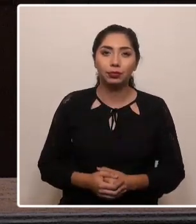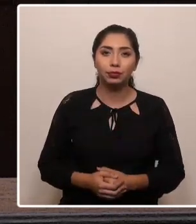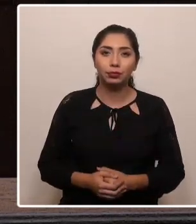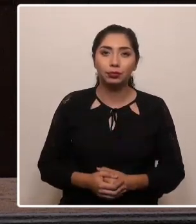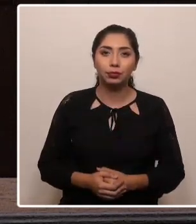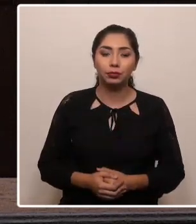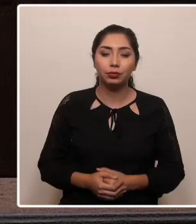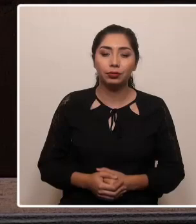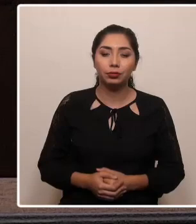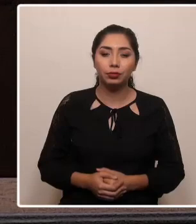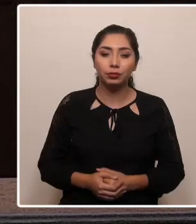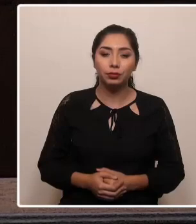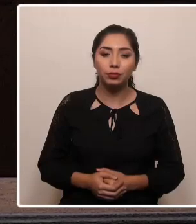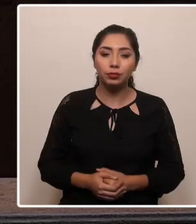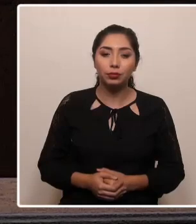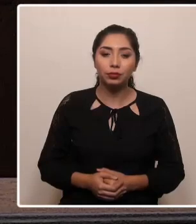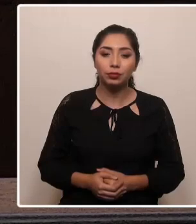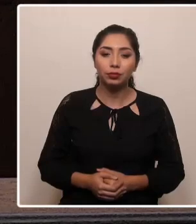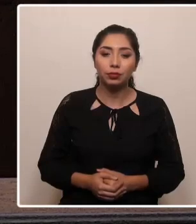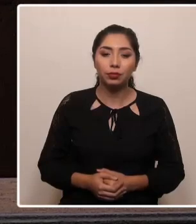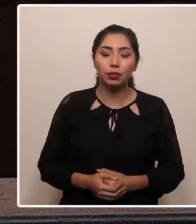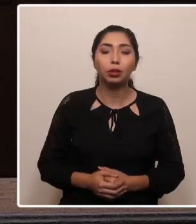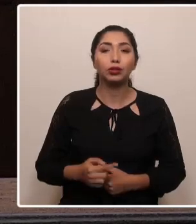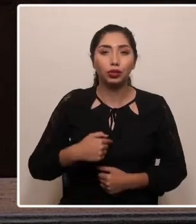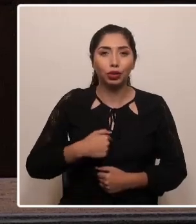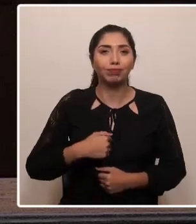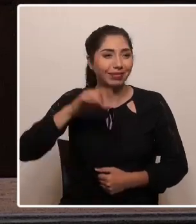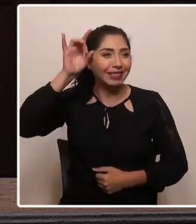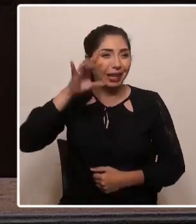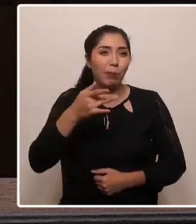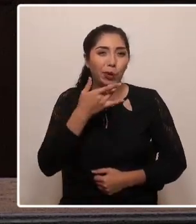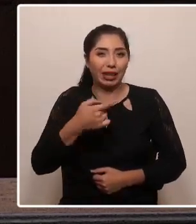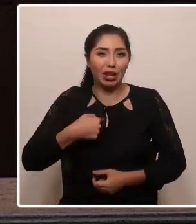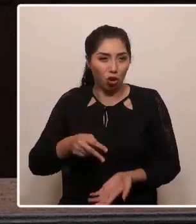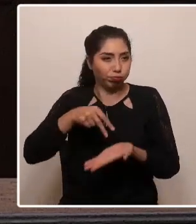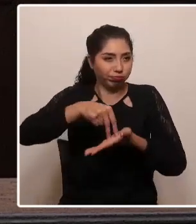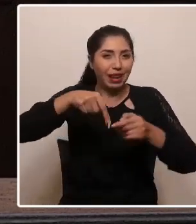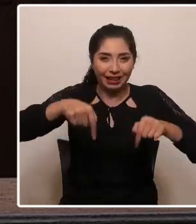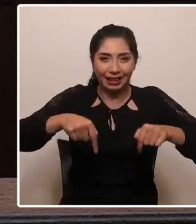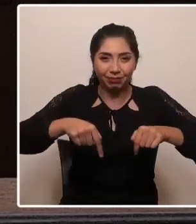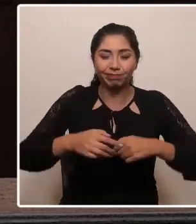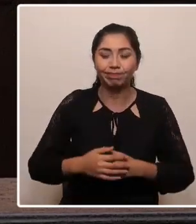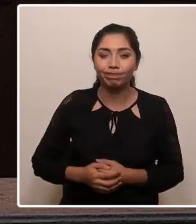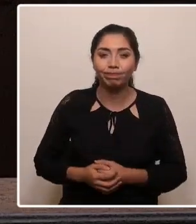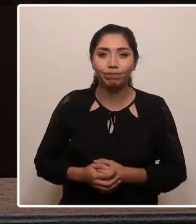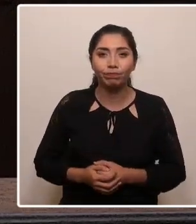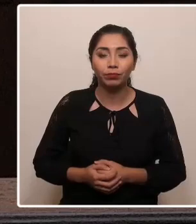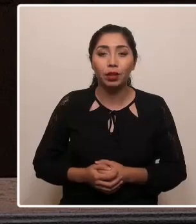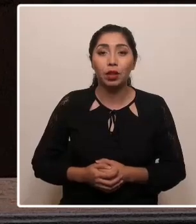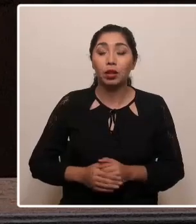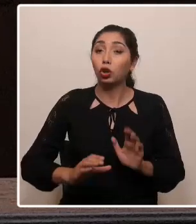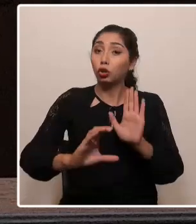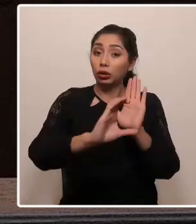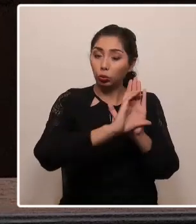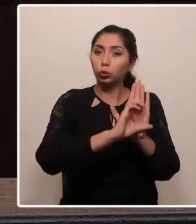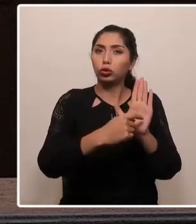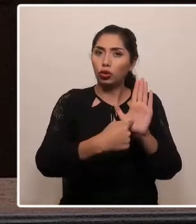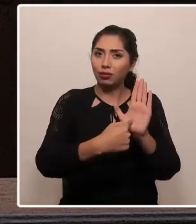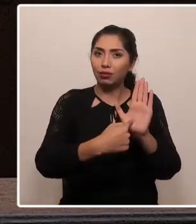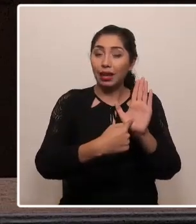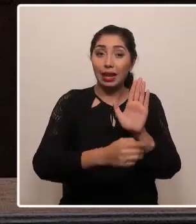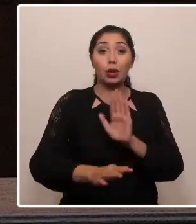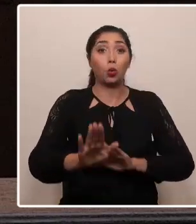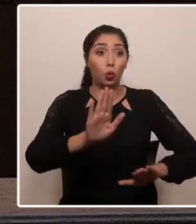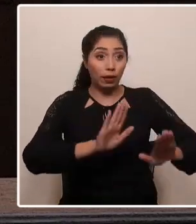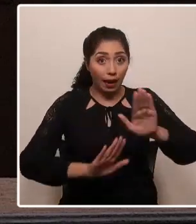No olvido el por qué estoy acá y las tengo hoy día todas conmigo. Una constitución en donde el cuidado y la